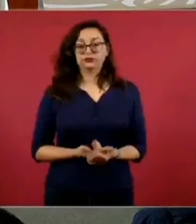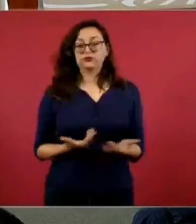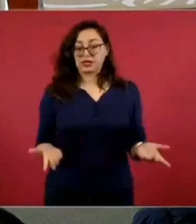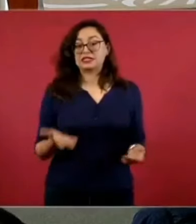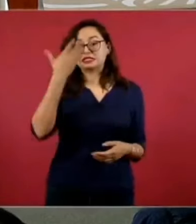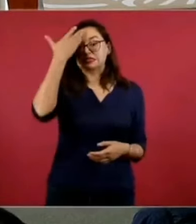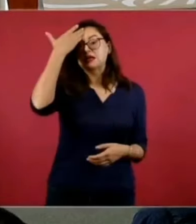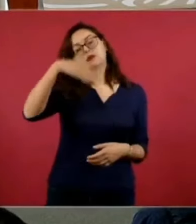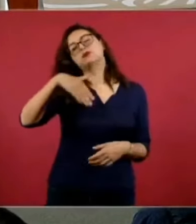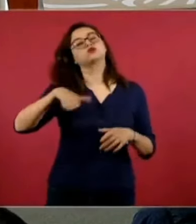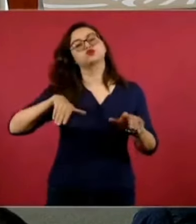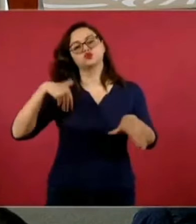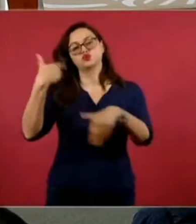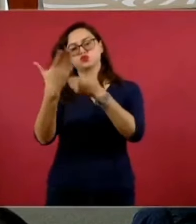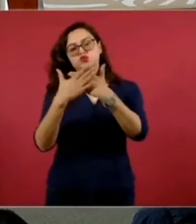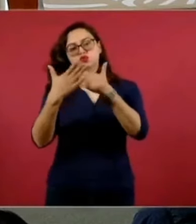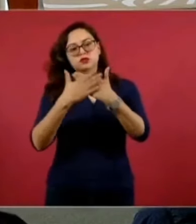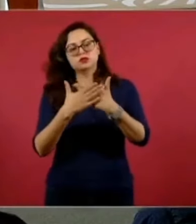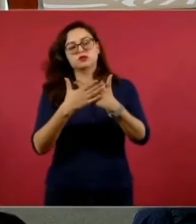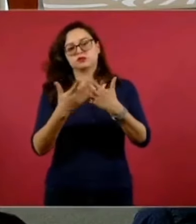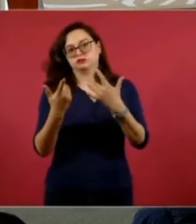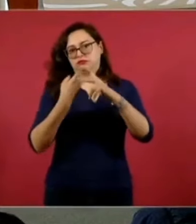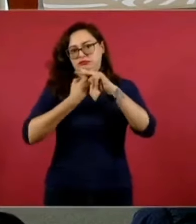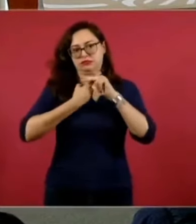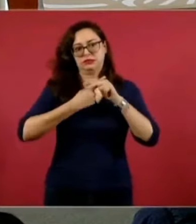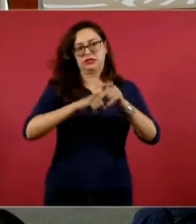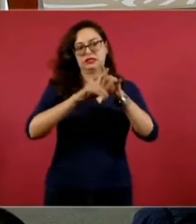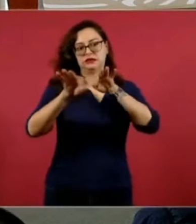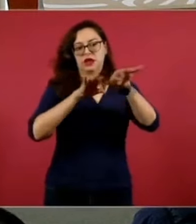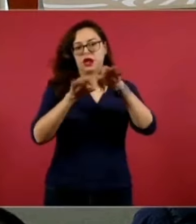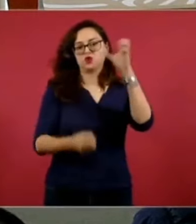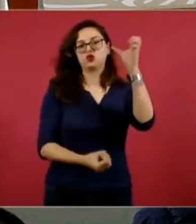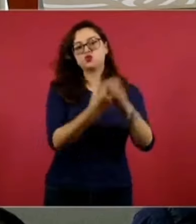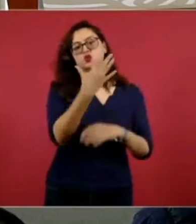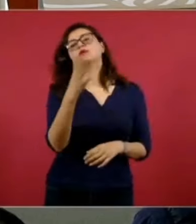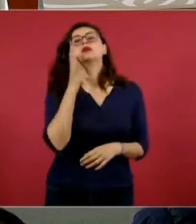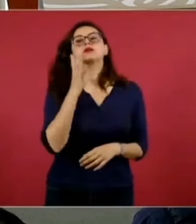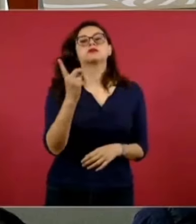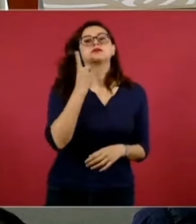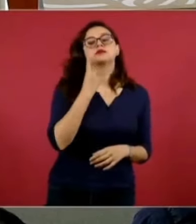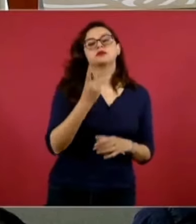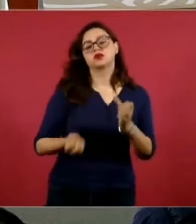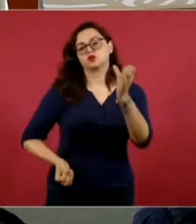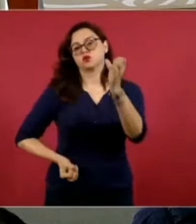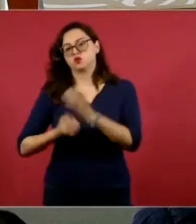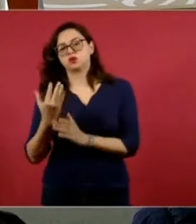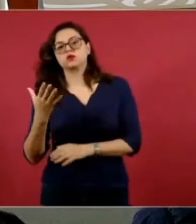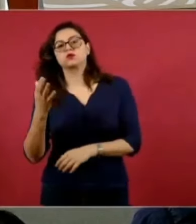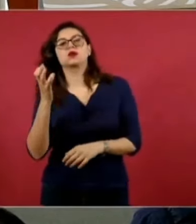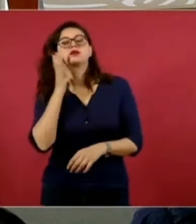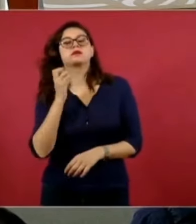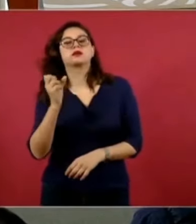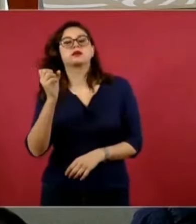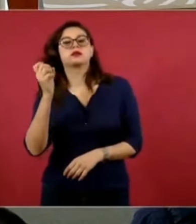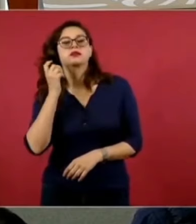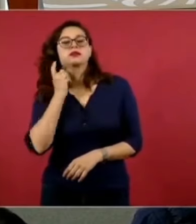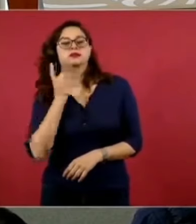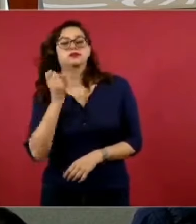inician varias voces de articulistas que hablan sobre la sobrerrepresentación Entonces vamos a